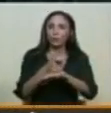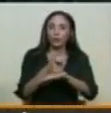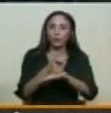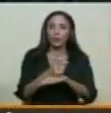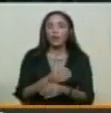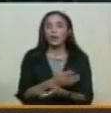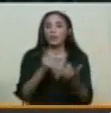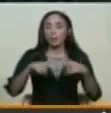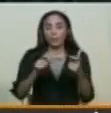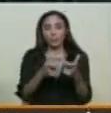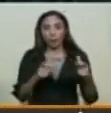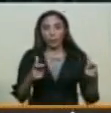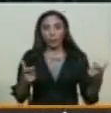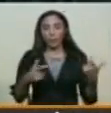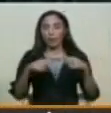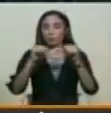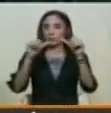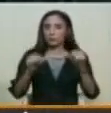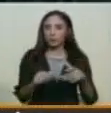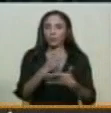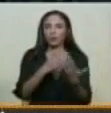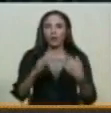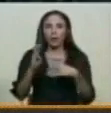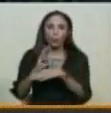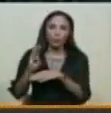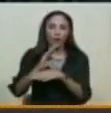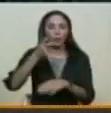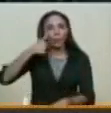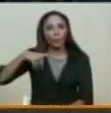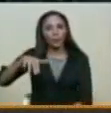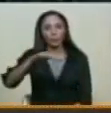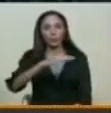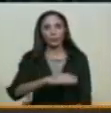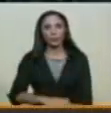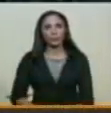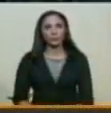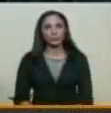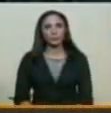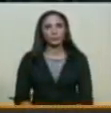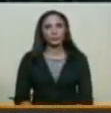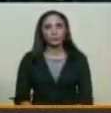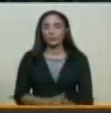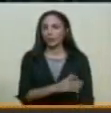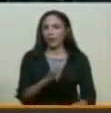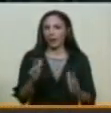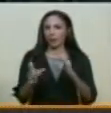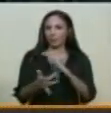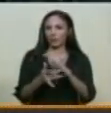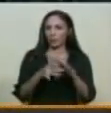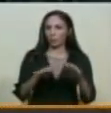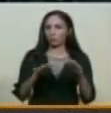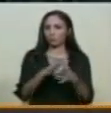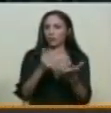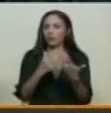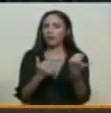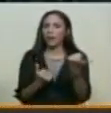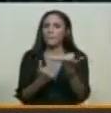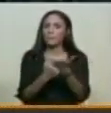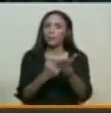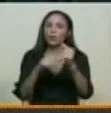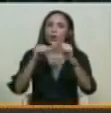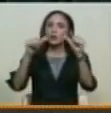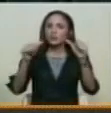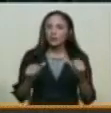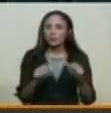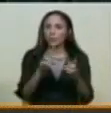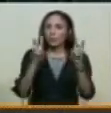ampliación de un sistema poderoso de protección y acción social, un sistema moderno de protección que ampare